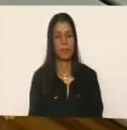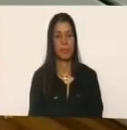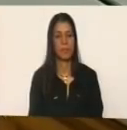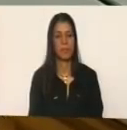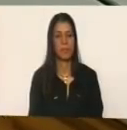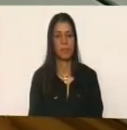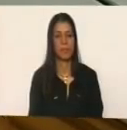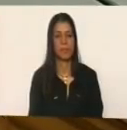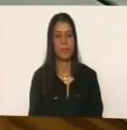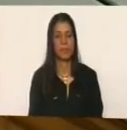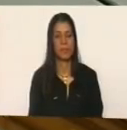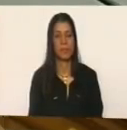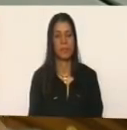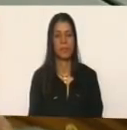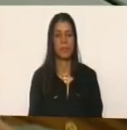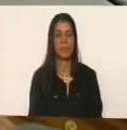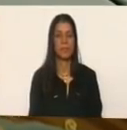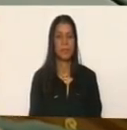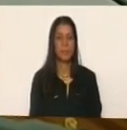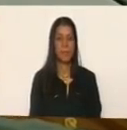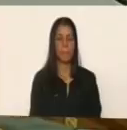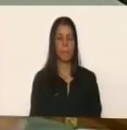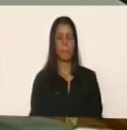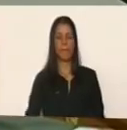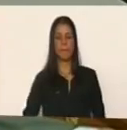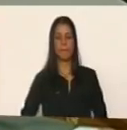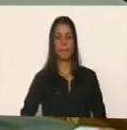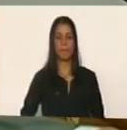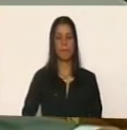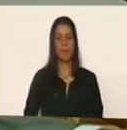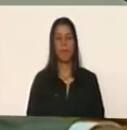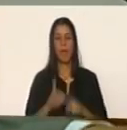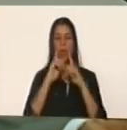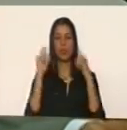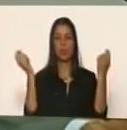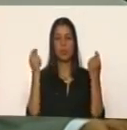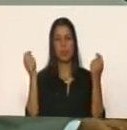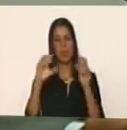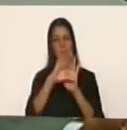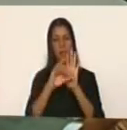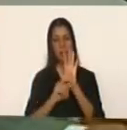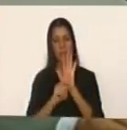Declaratoria del Consejo Legislativo del Estado Zulia. Es todo, presidenta.